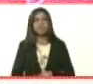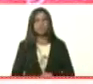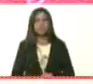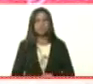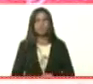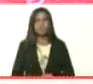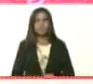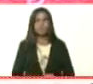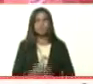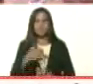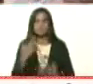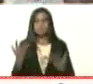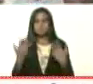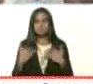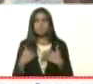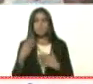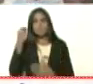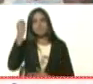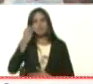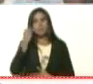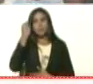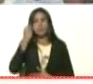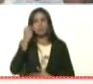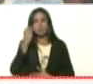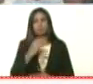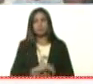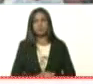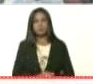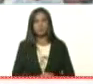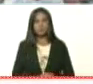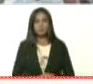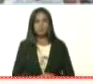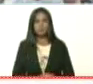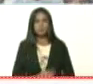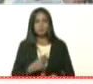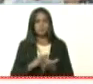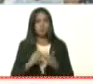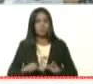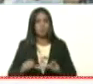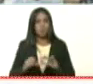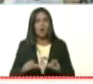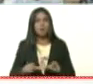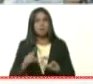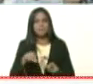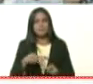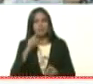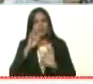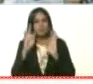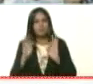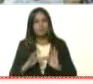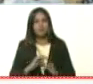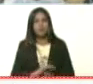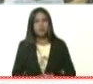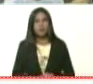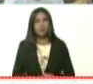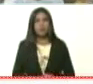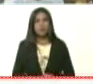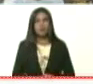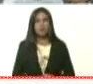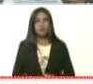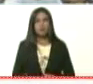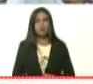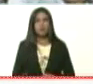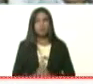Yo quiero traer aquí un pensamiento que está aquí en este modelo, fíjense qué bueno esto.